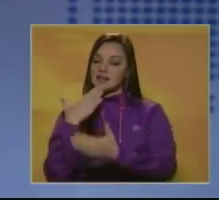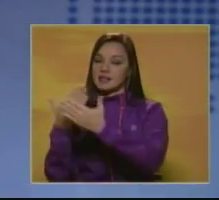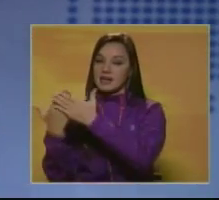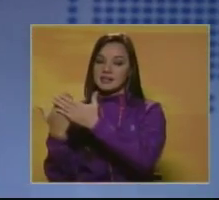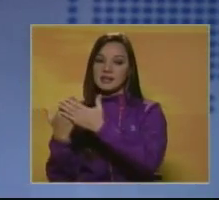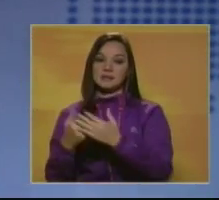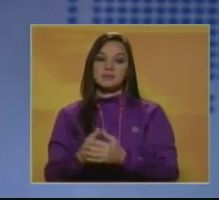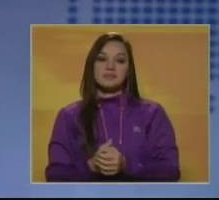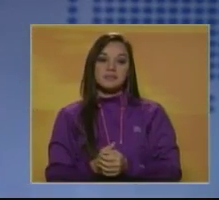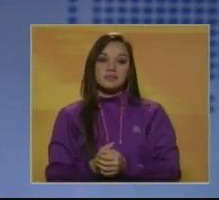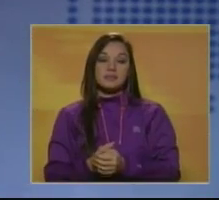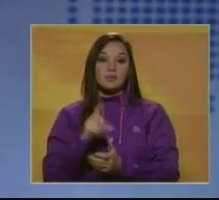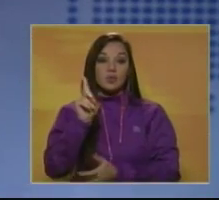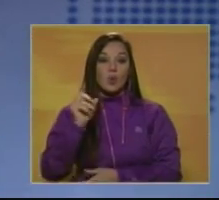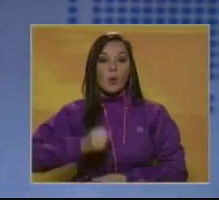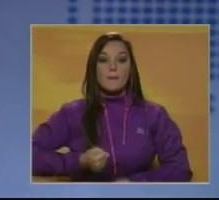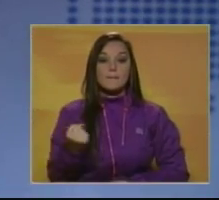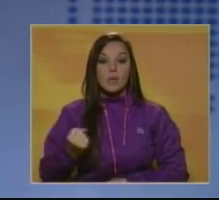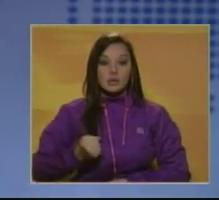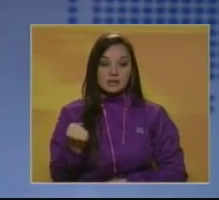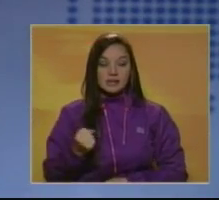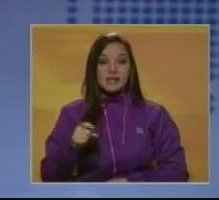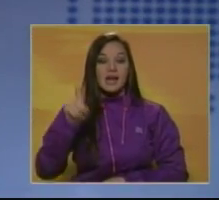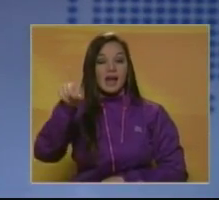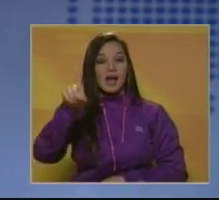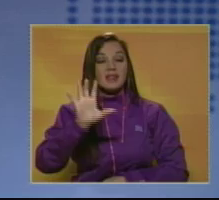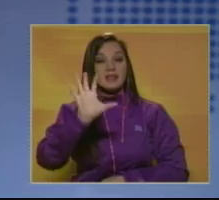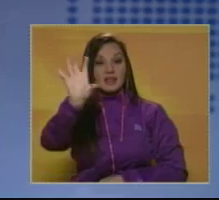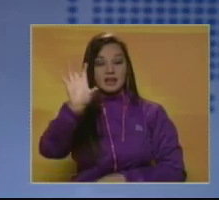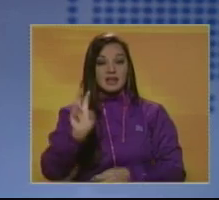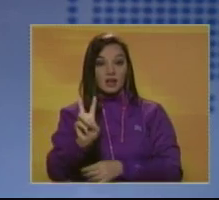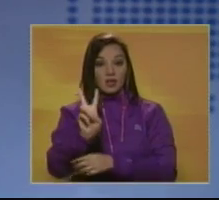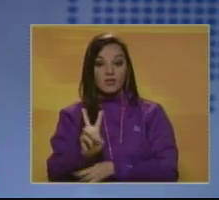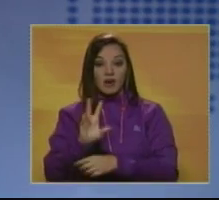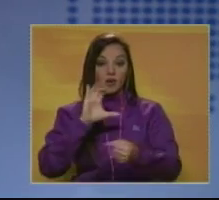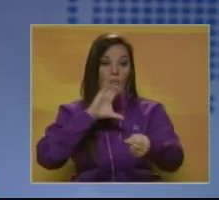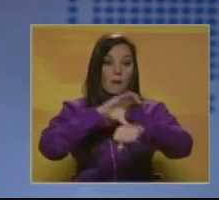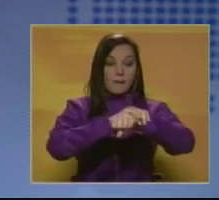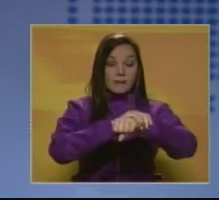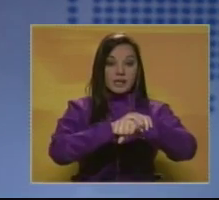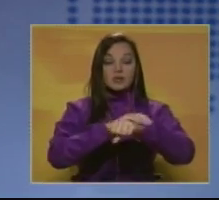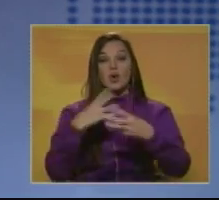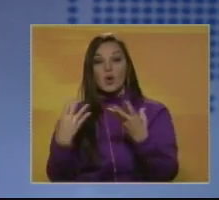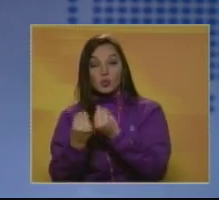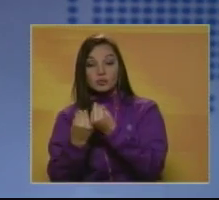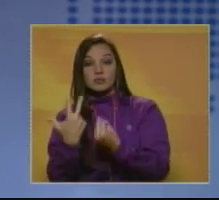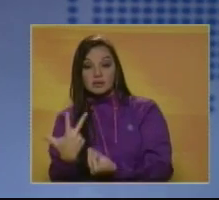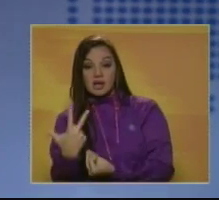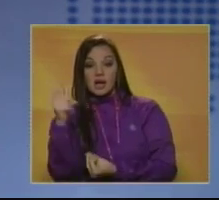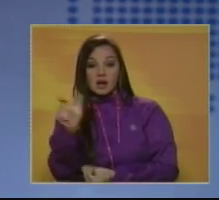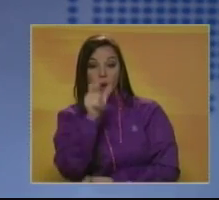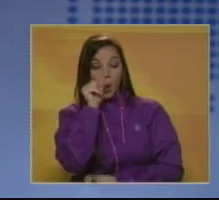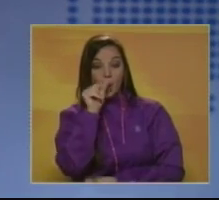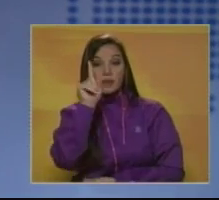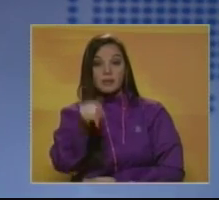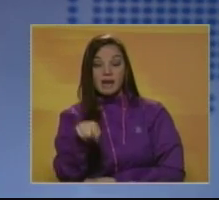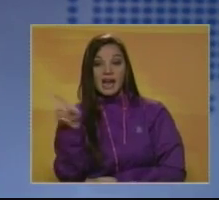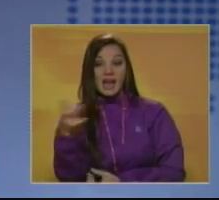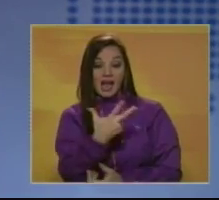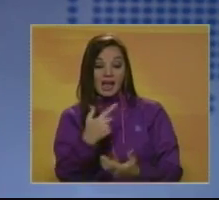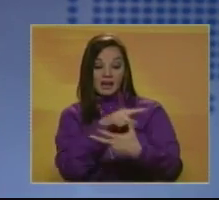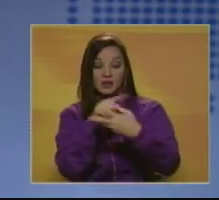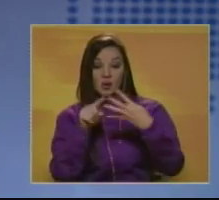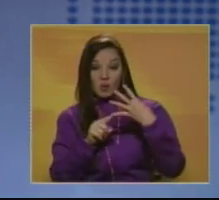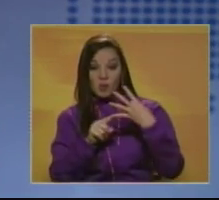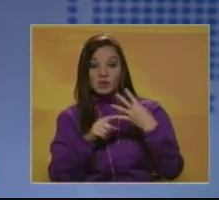aporte a esta hora. Un policía municipal del estado Vargas fue privado de libertad junto a 3 hombres más por presuntamente haber participado